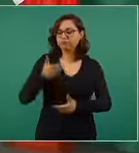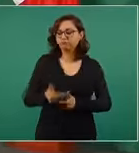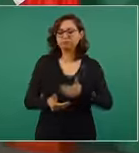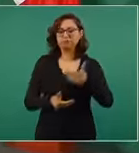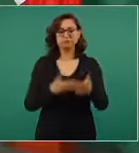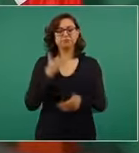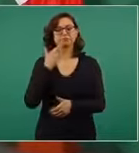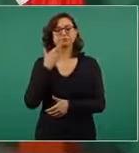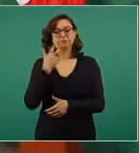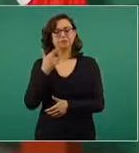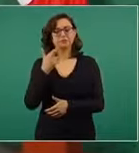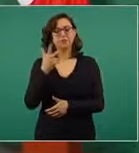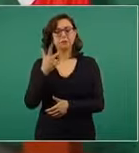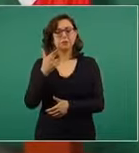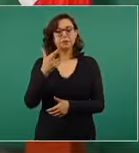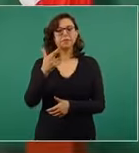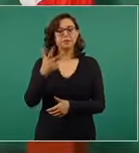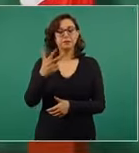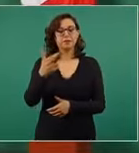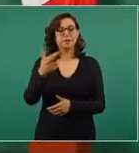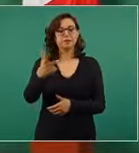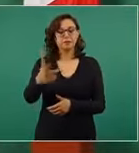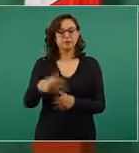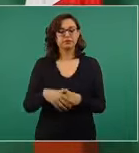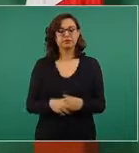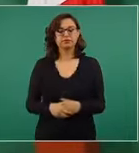buenos resultados.